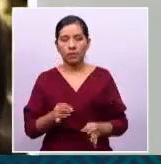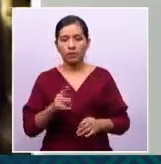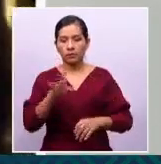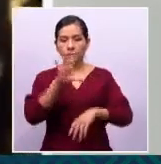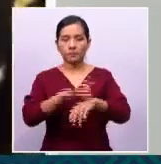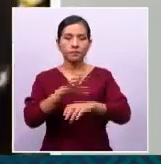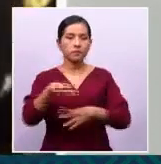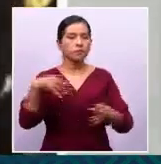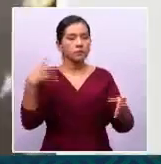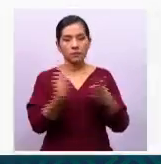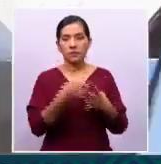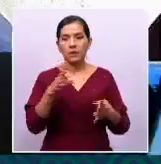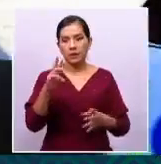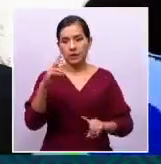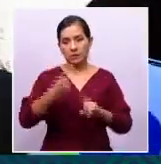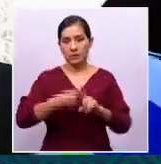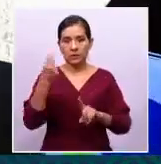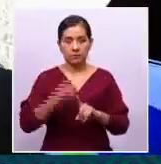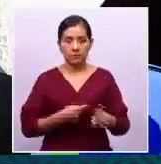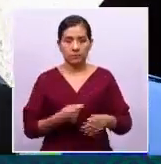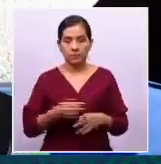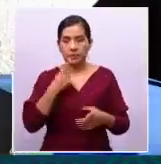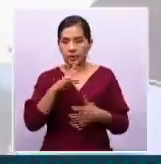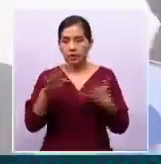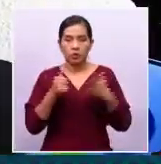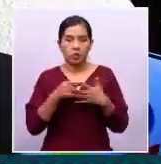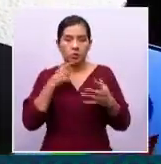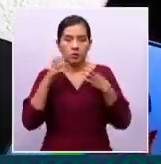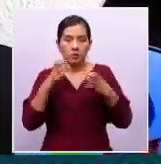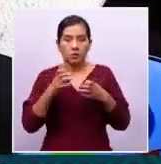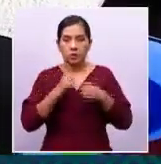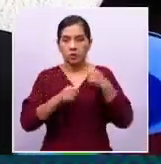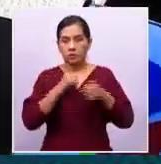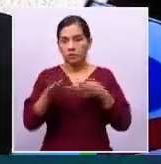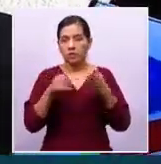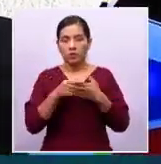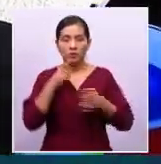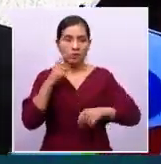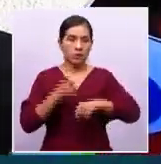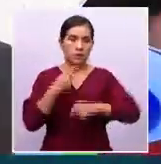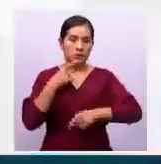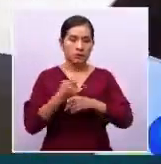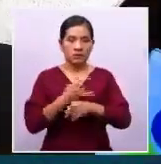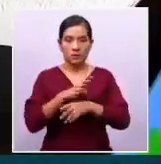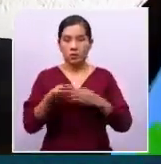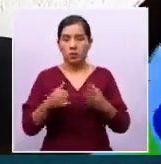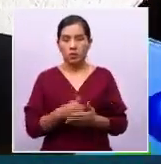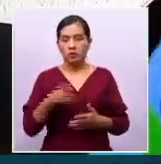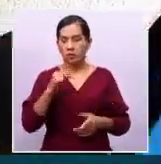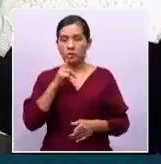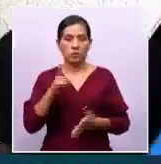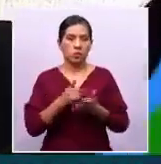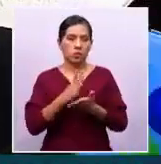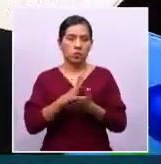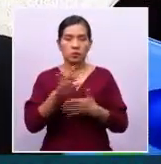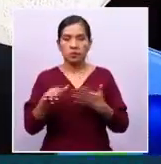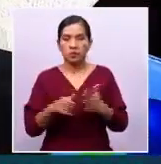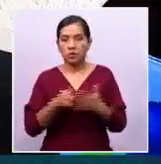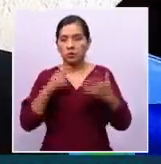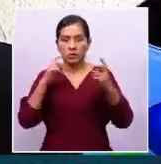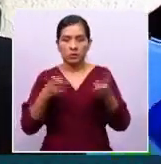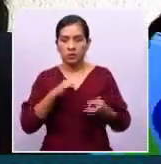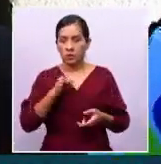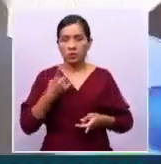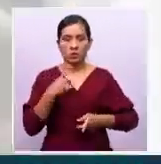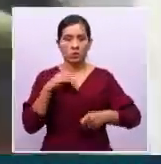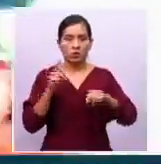6 meses en la cárcel de San Pedro. 6 meses de detención preventiva en San Pedro. Algo injusta porque no se logró probar nada, pero posteriormente vamos a